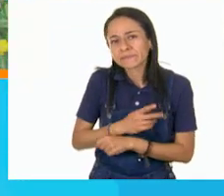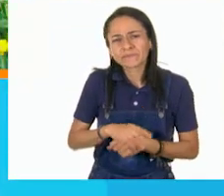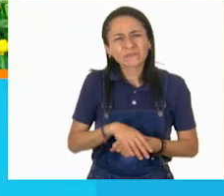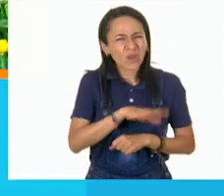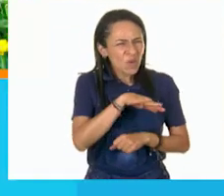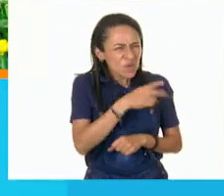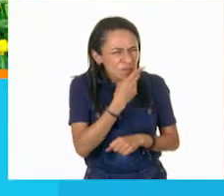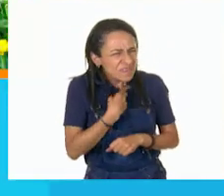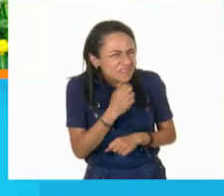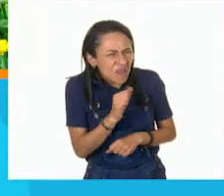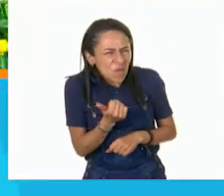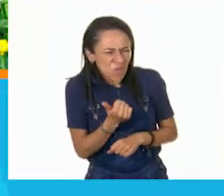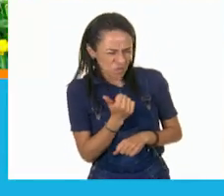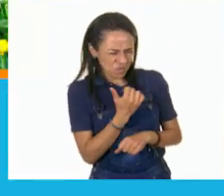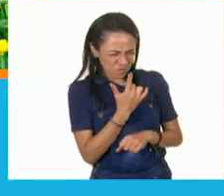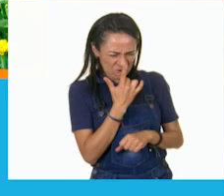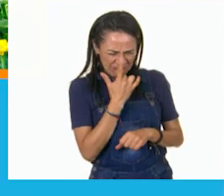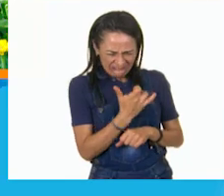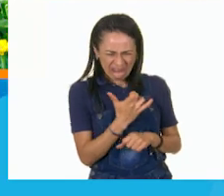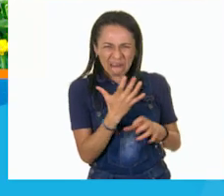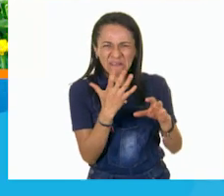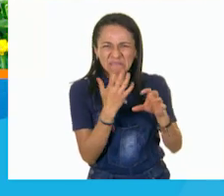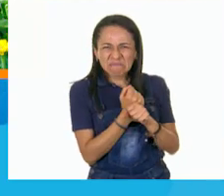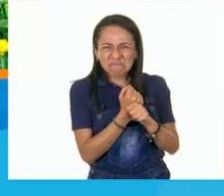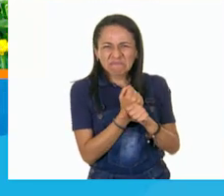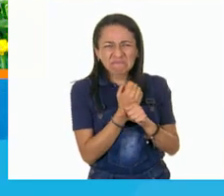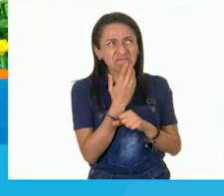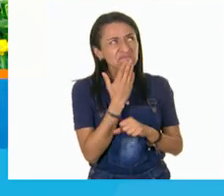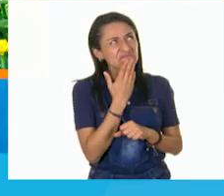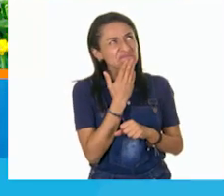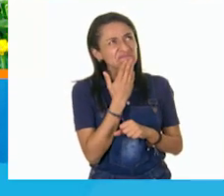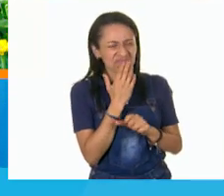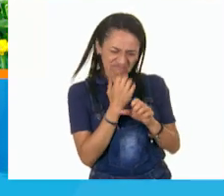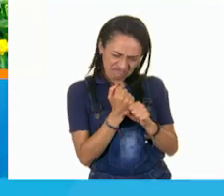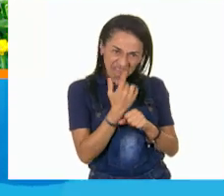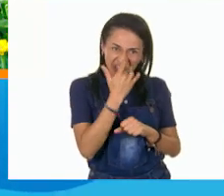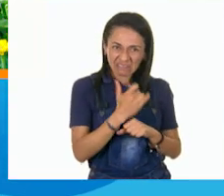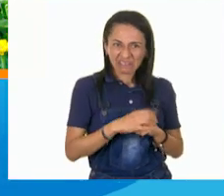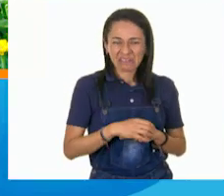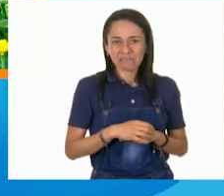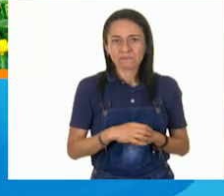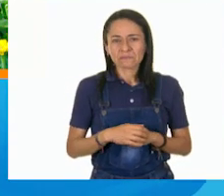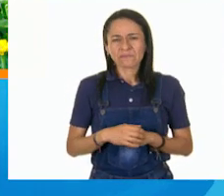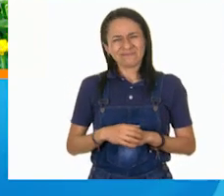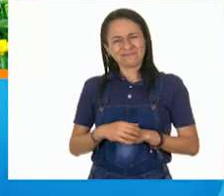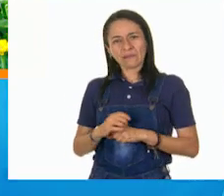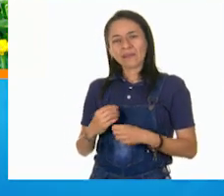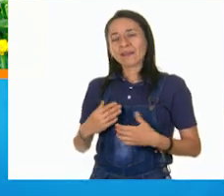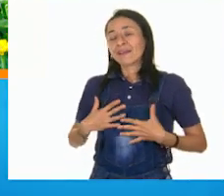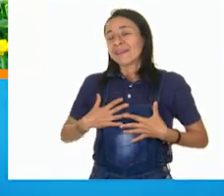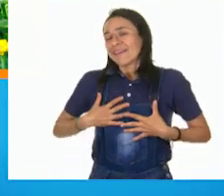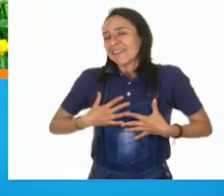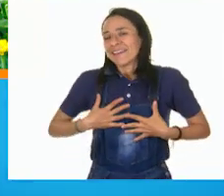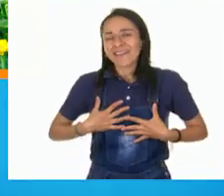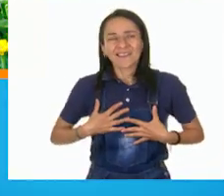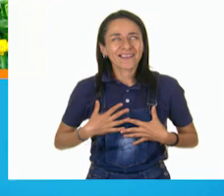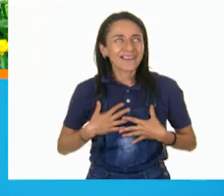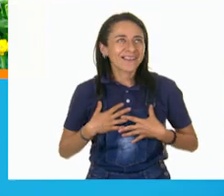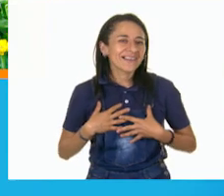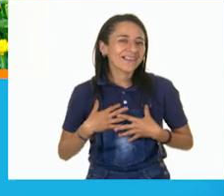deleite. Esa palabra ni existe. ¿Cómo de que no? El deleite, Cecilia,